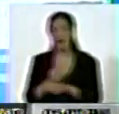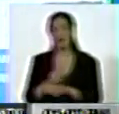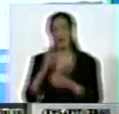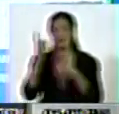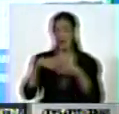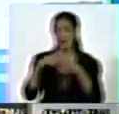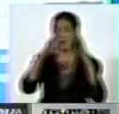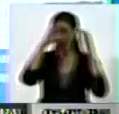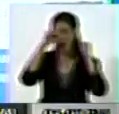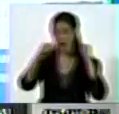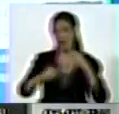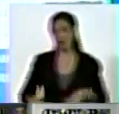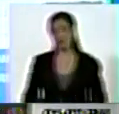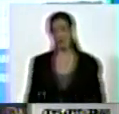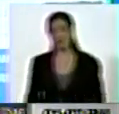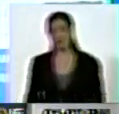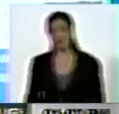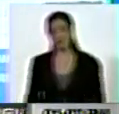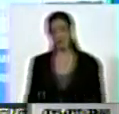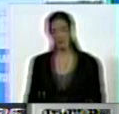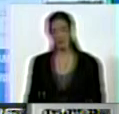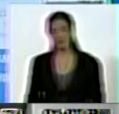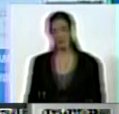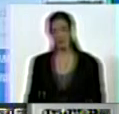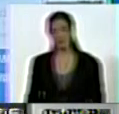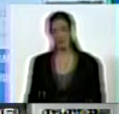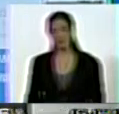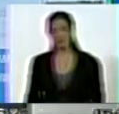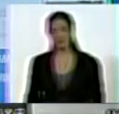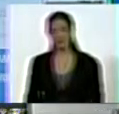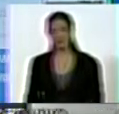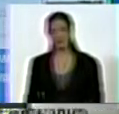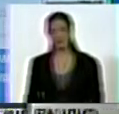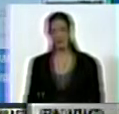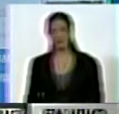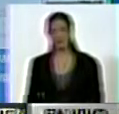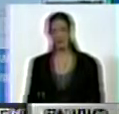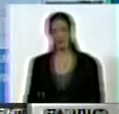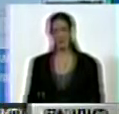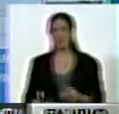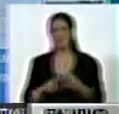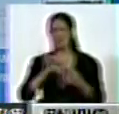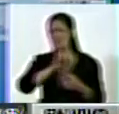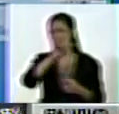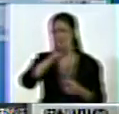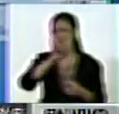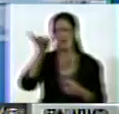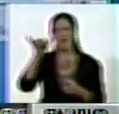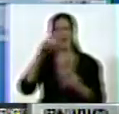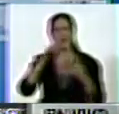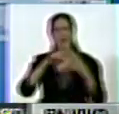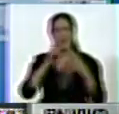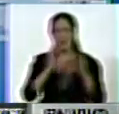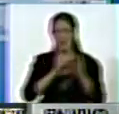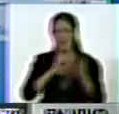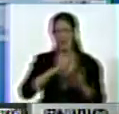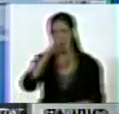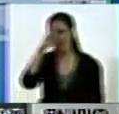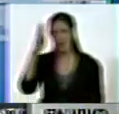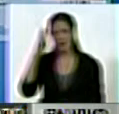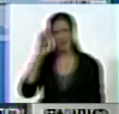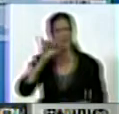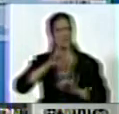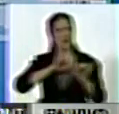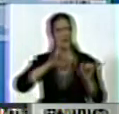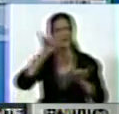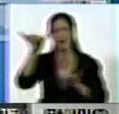embajada en Irak. Amán, Bagdad, Doha, Madrid, Bagdad, Doha, Estambul,